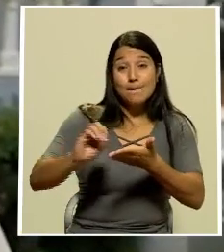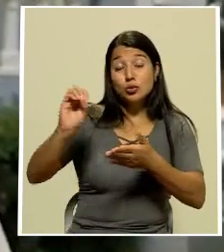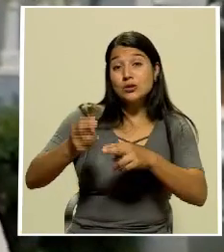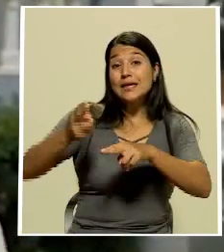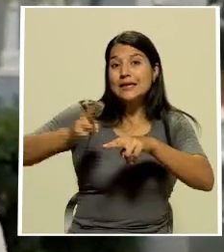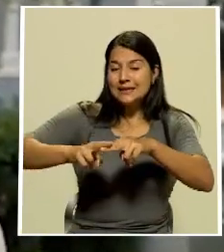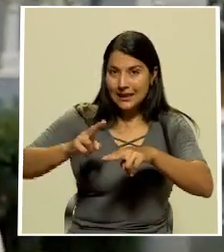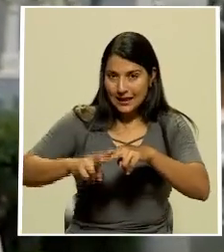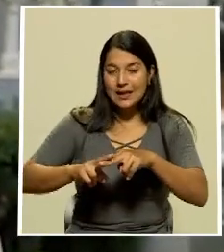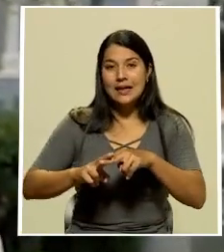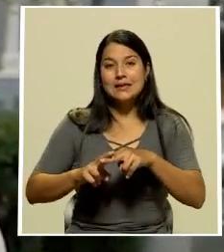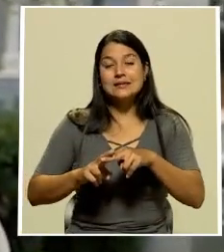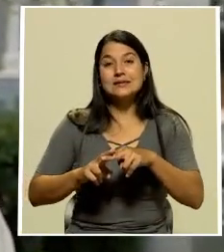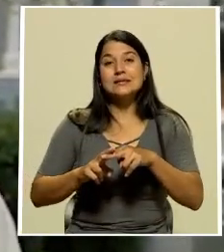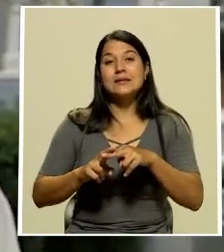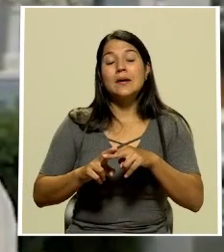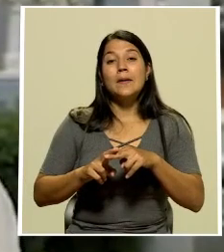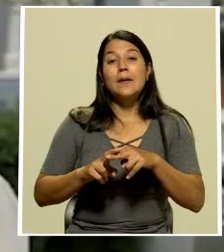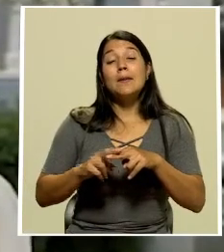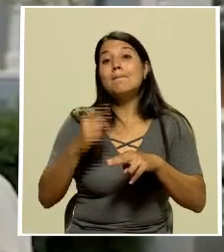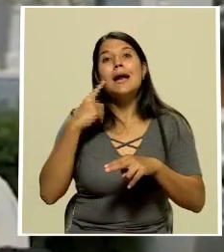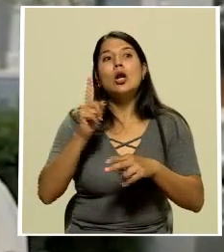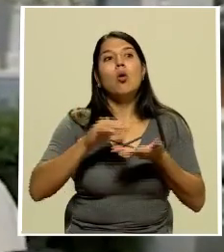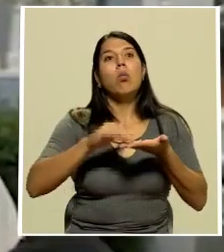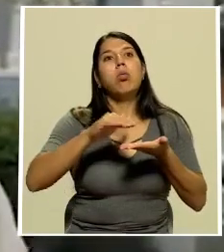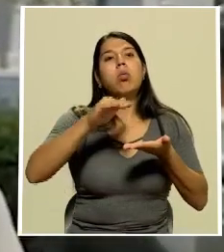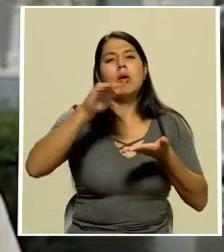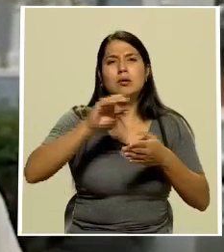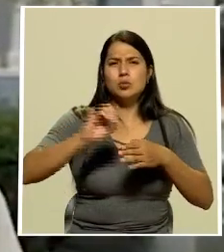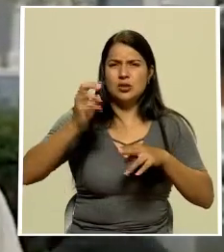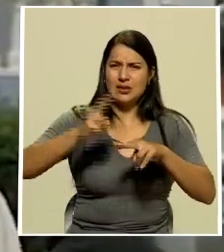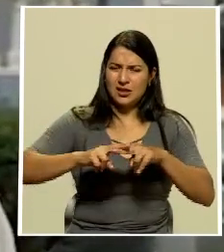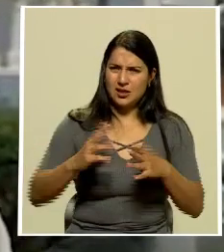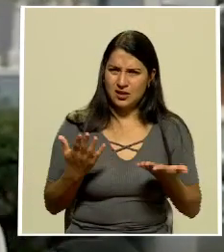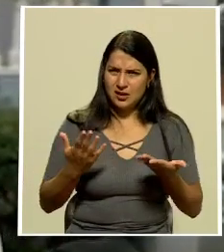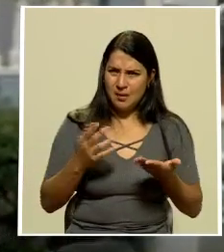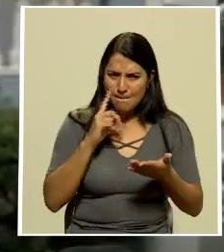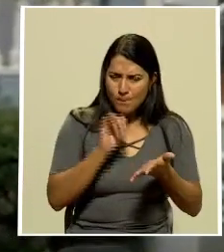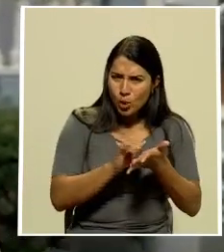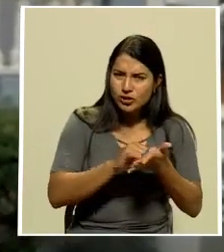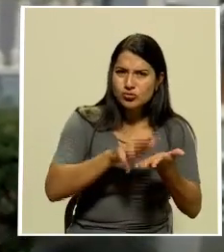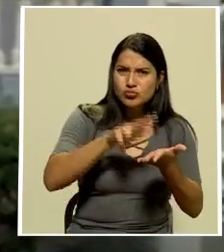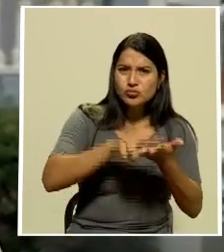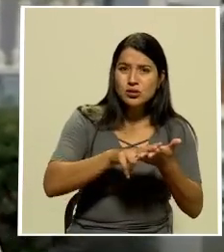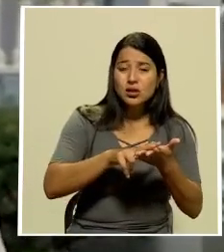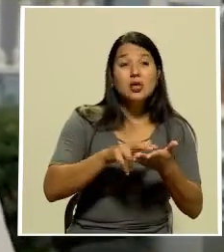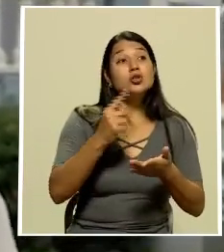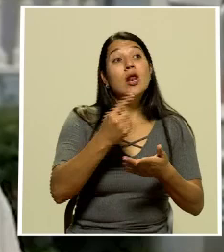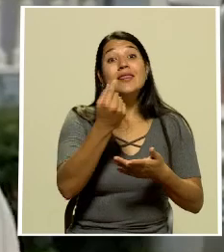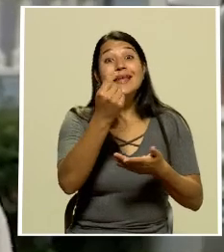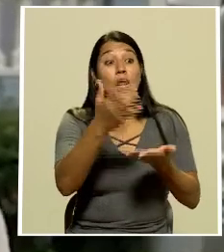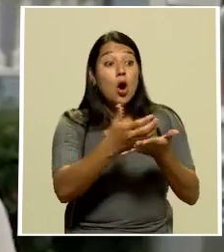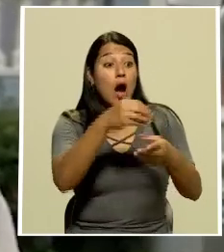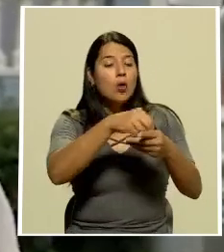no devengado en este momento de intereses, y simple y sencillamente se trasladen para gasto corriente. Los ahorros